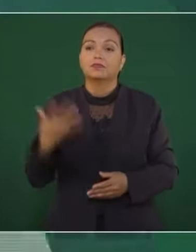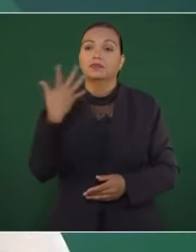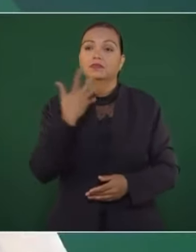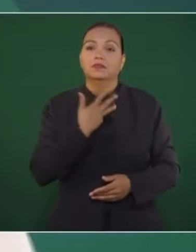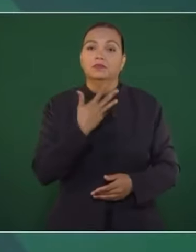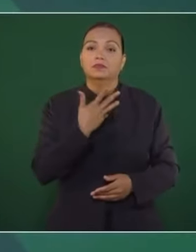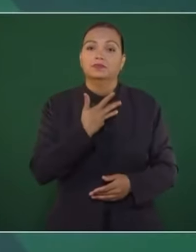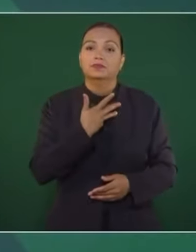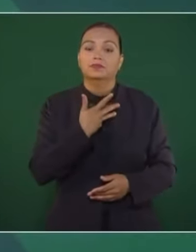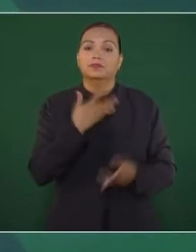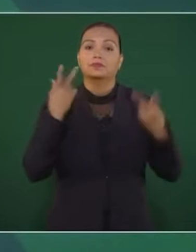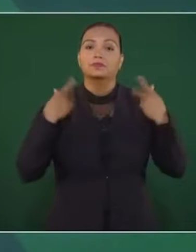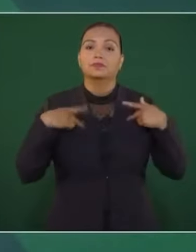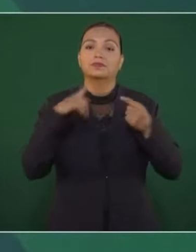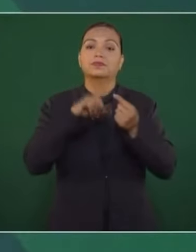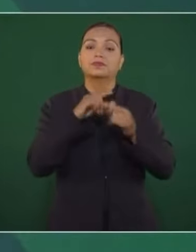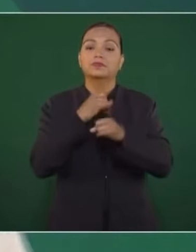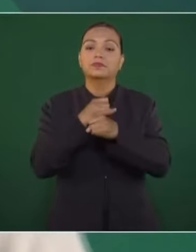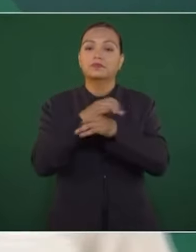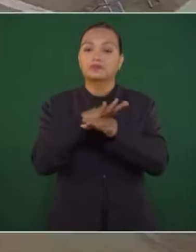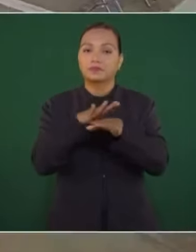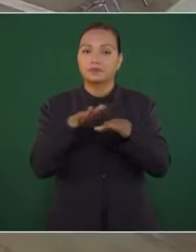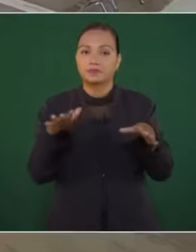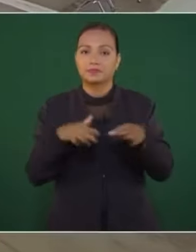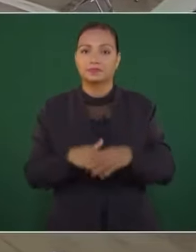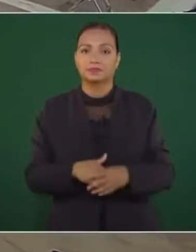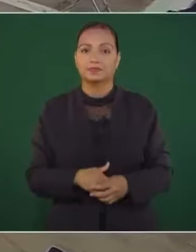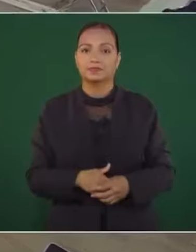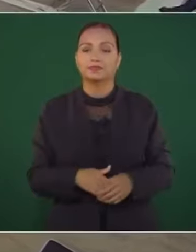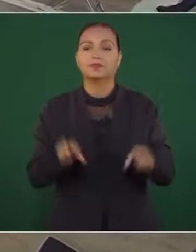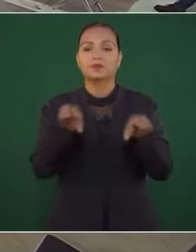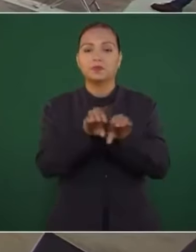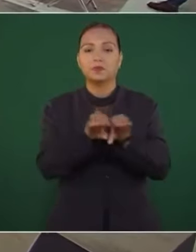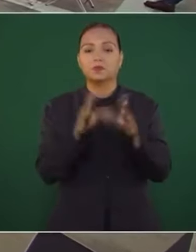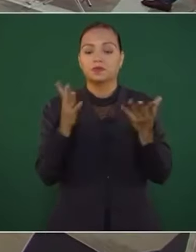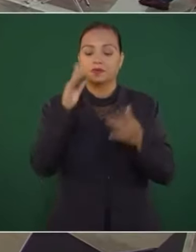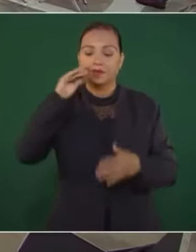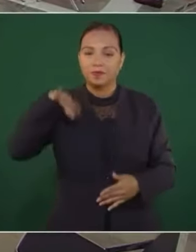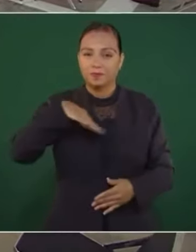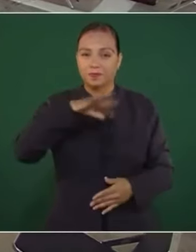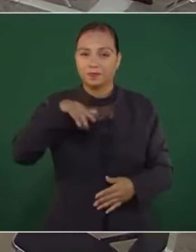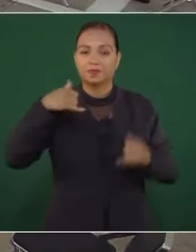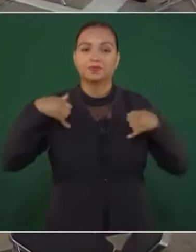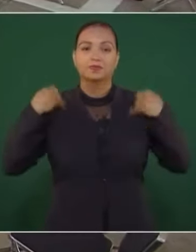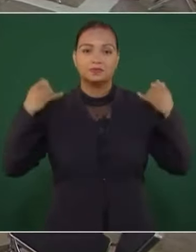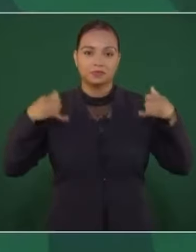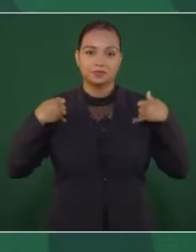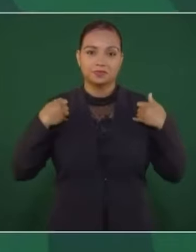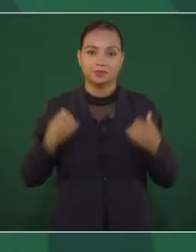tienen gentes que les informan de cómo vamos en la búsqueda de los jóvenes.